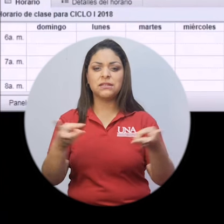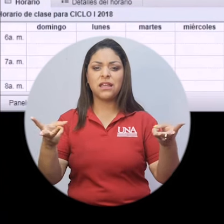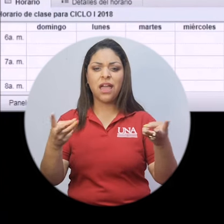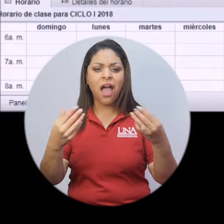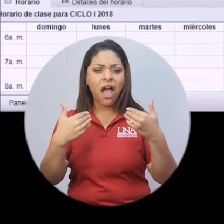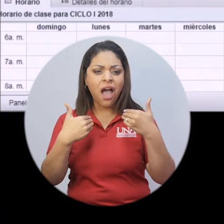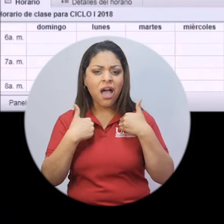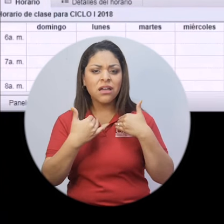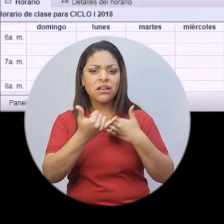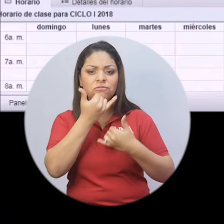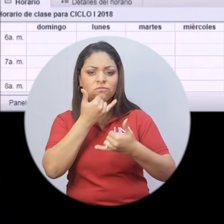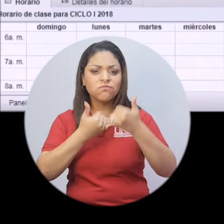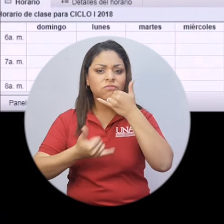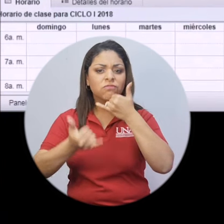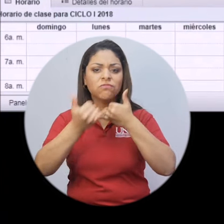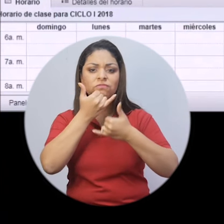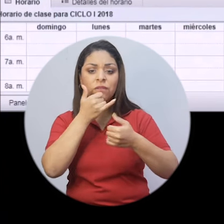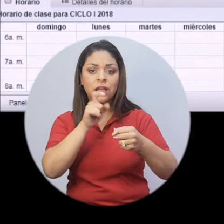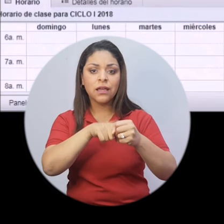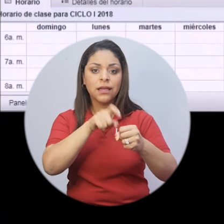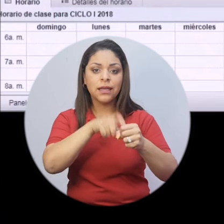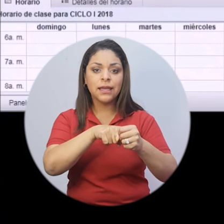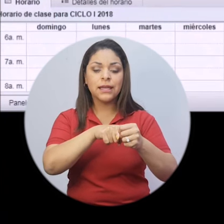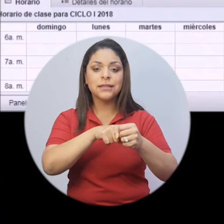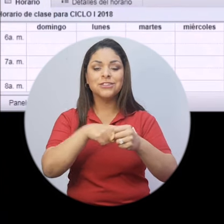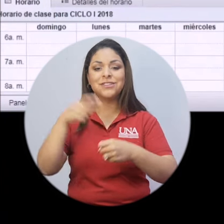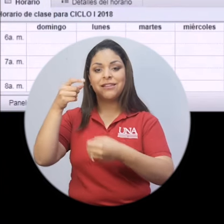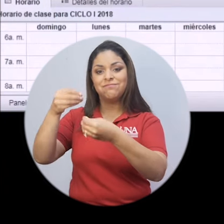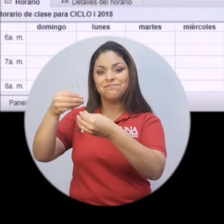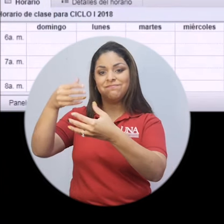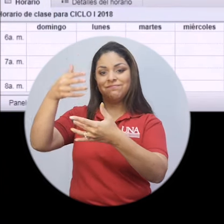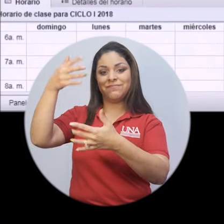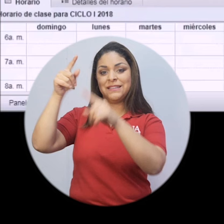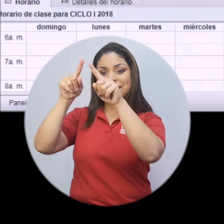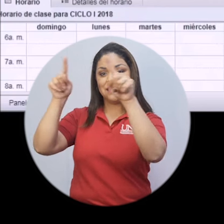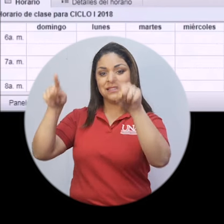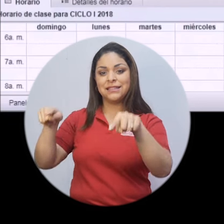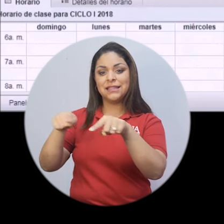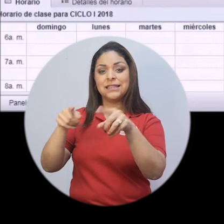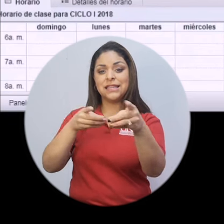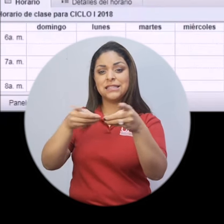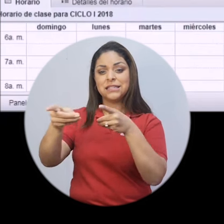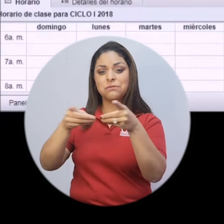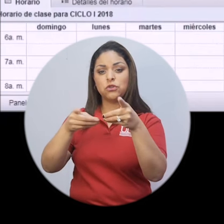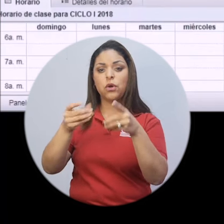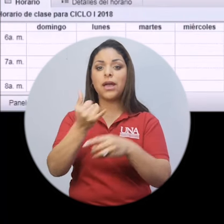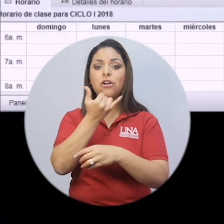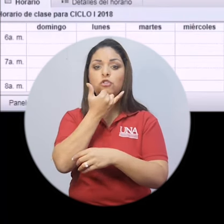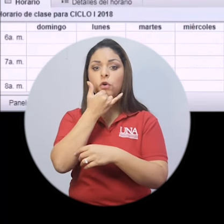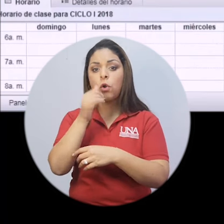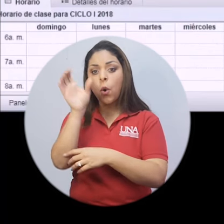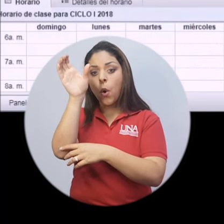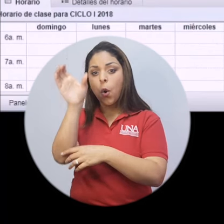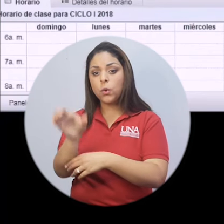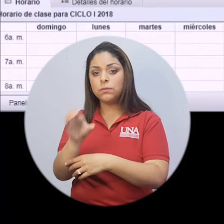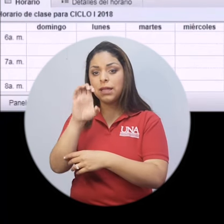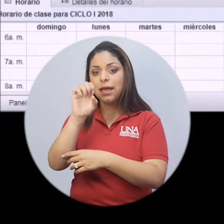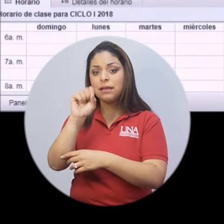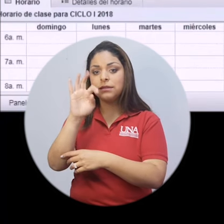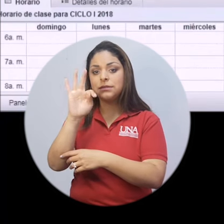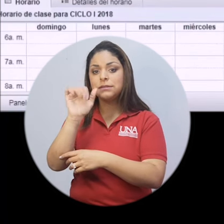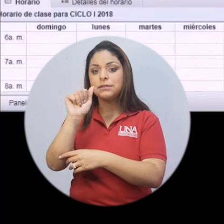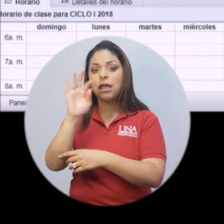presenten errores de inscripción. En esos casos se desplegará una breve descripción del error en la columna